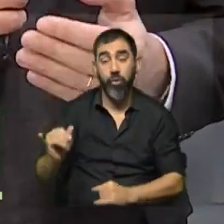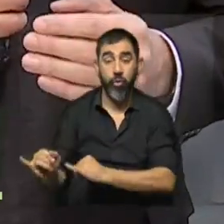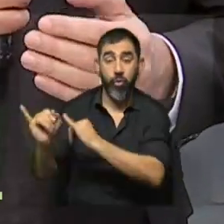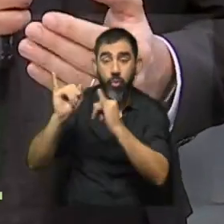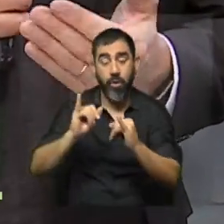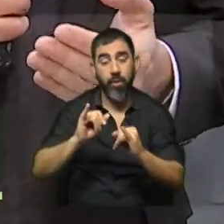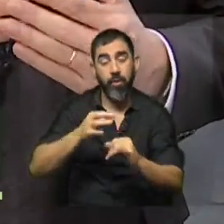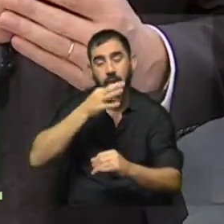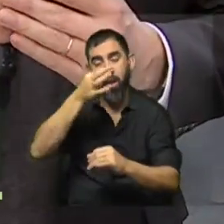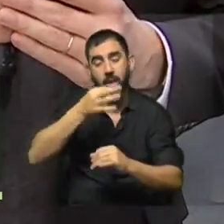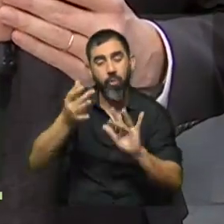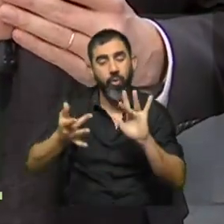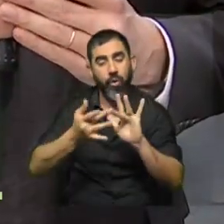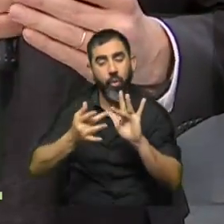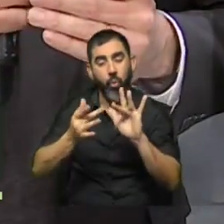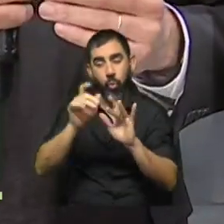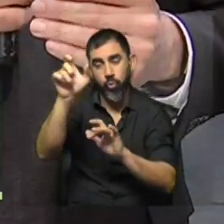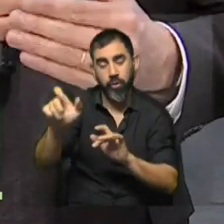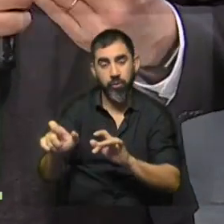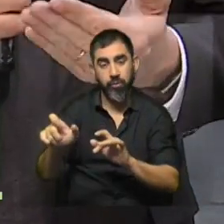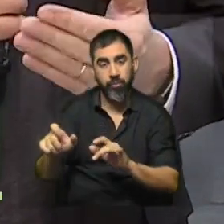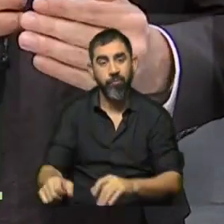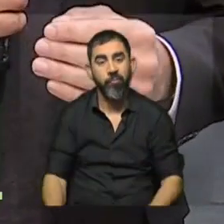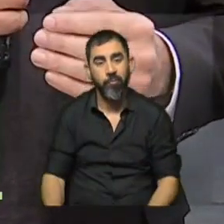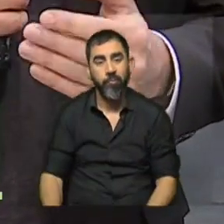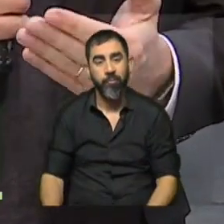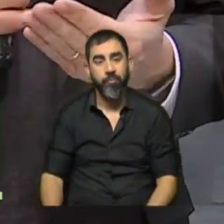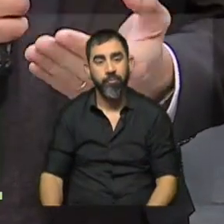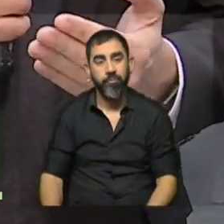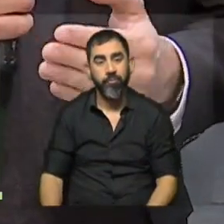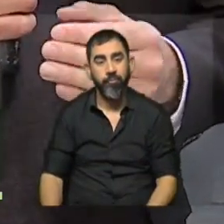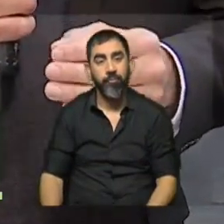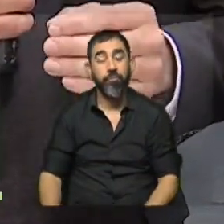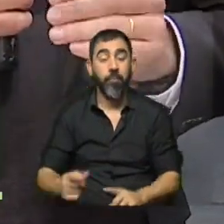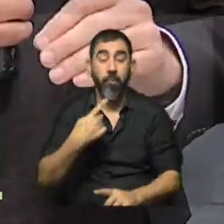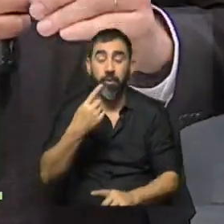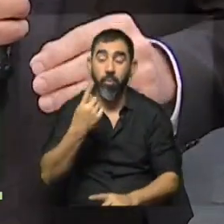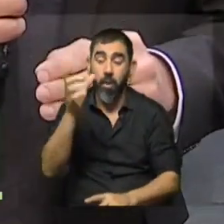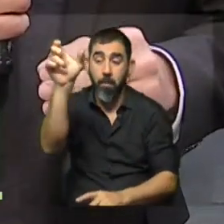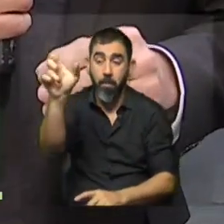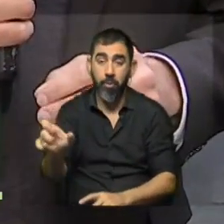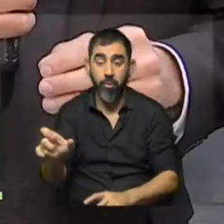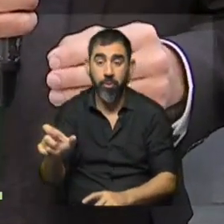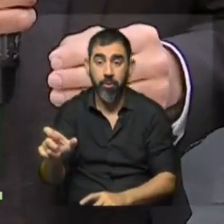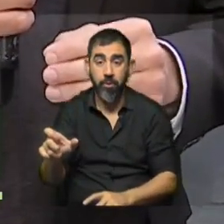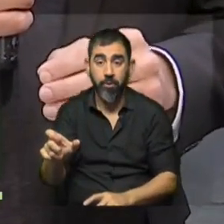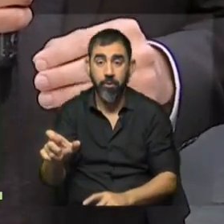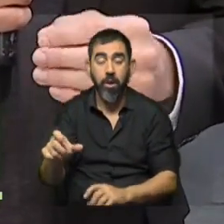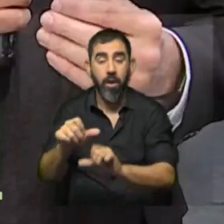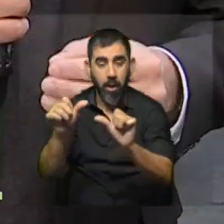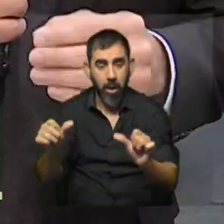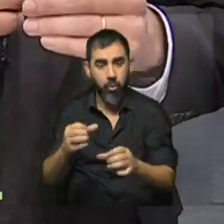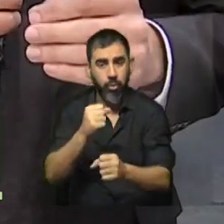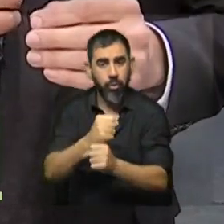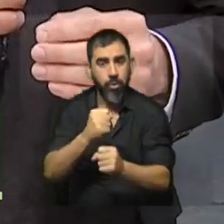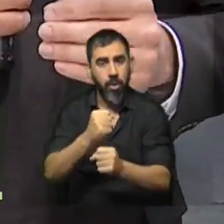habló del vínculo que tenía con Astesiano, también de que lo consideraba una persona que se había realizado su